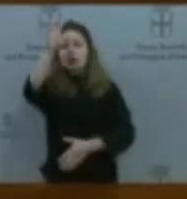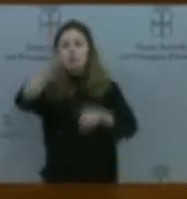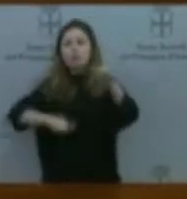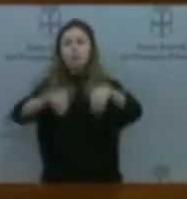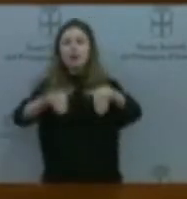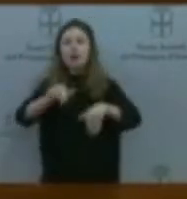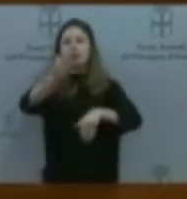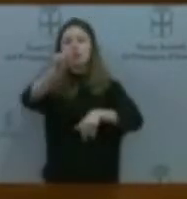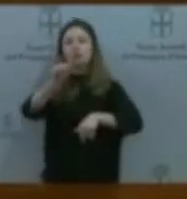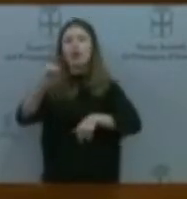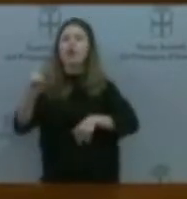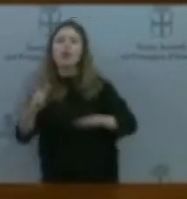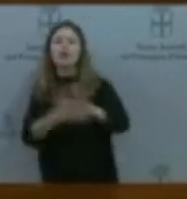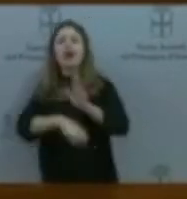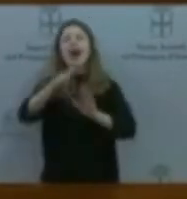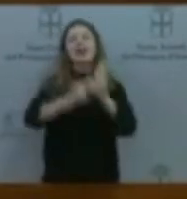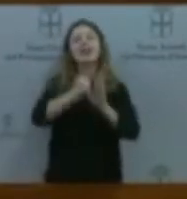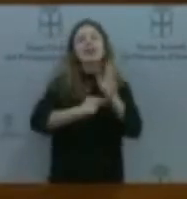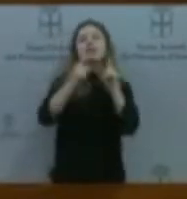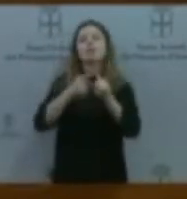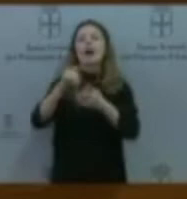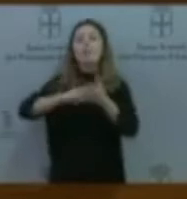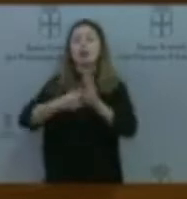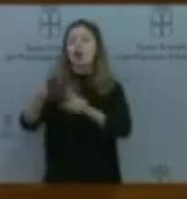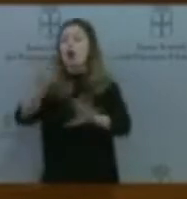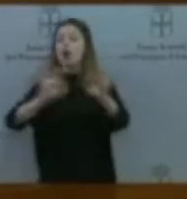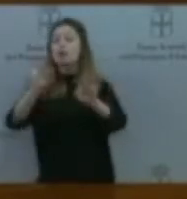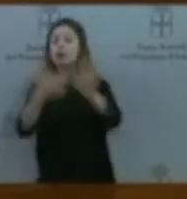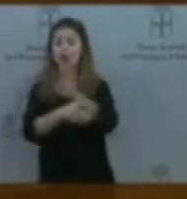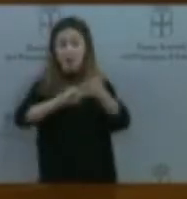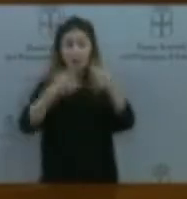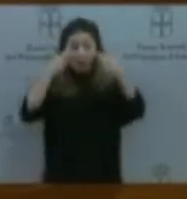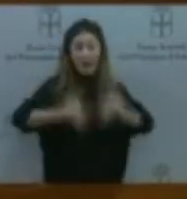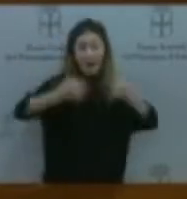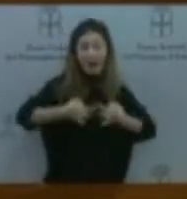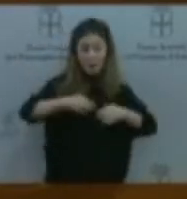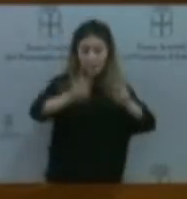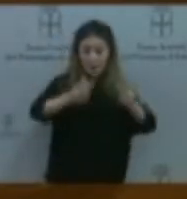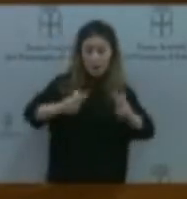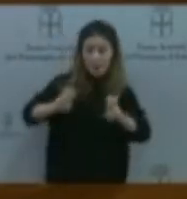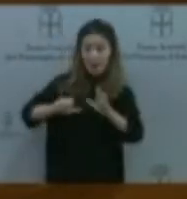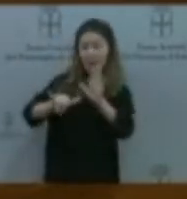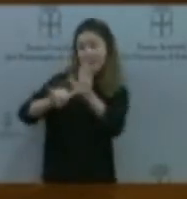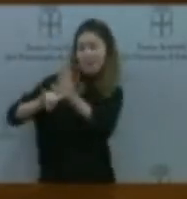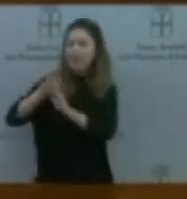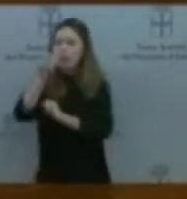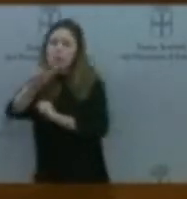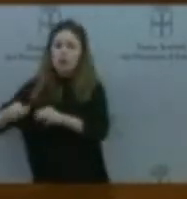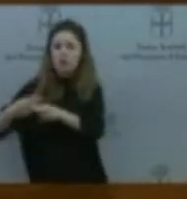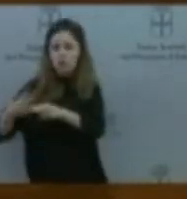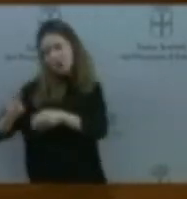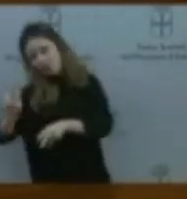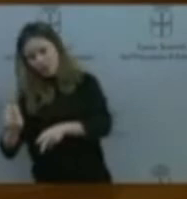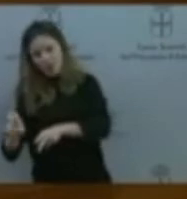proyectos no es la valía del proyecto, sino que es la cercanía con el político de turno. Esto lo quiero dejar claro. Tiene que haber unos criterios